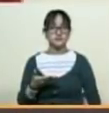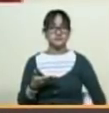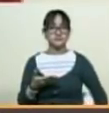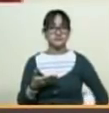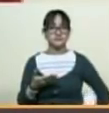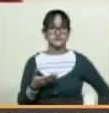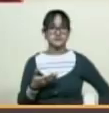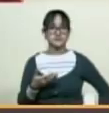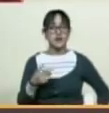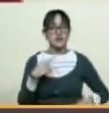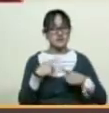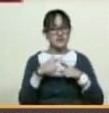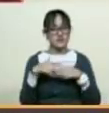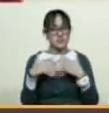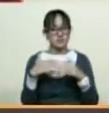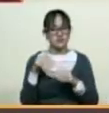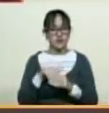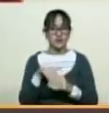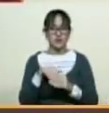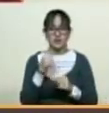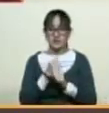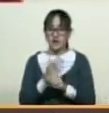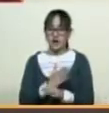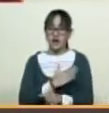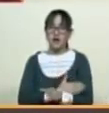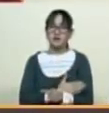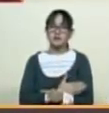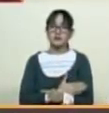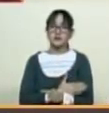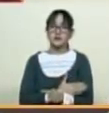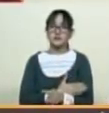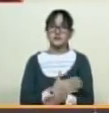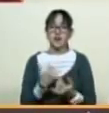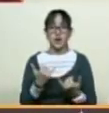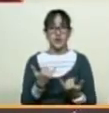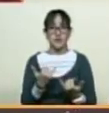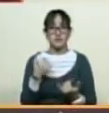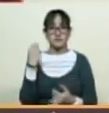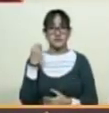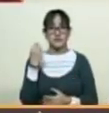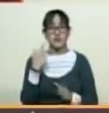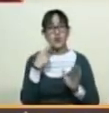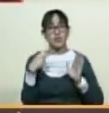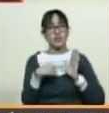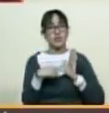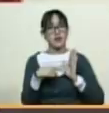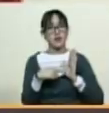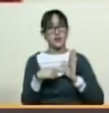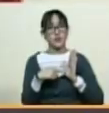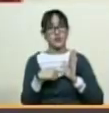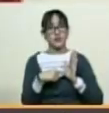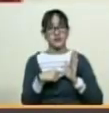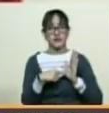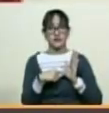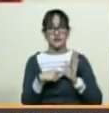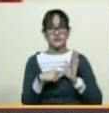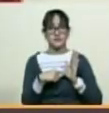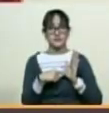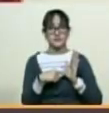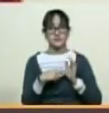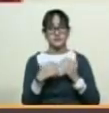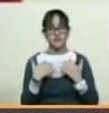teníamos varios procesos electorales trabajando y lo hemos considerado que era una deuda, es una deuda que tenemos con